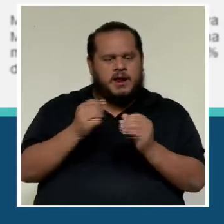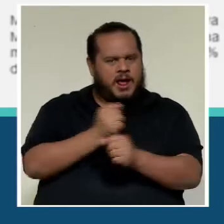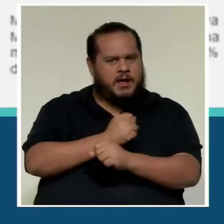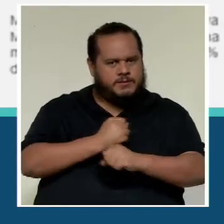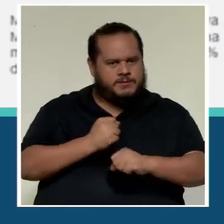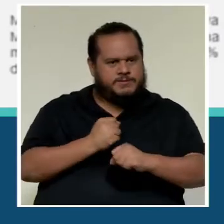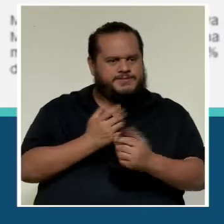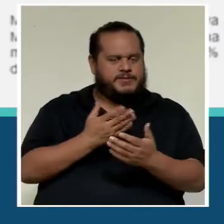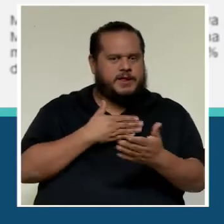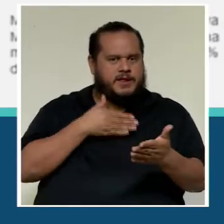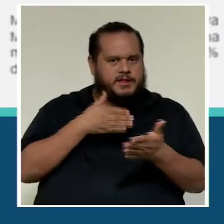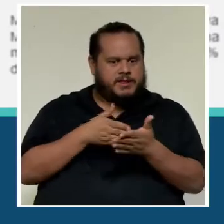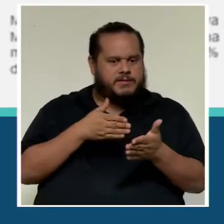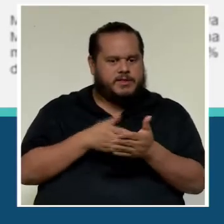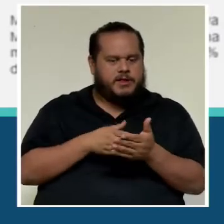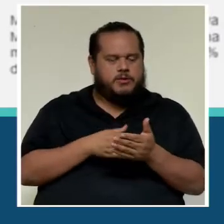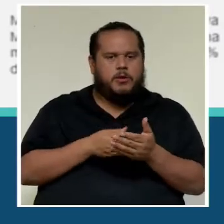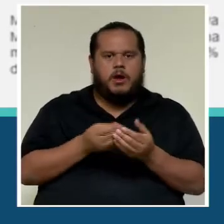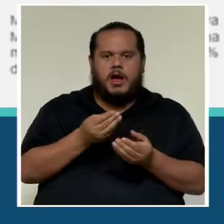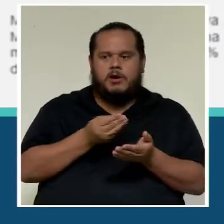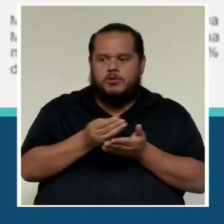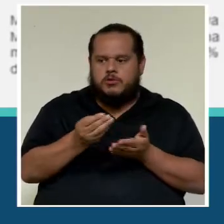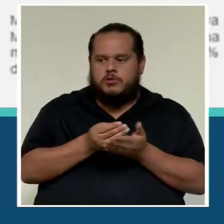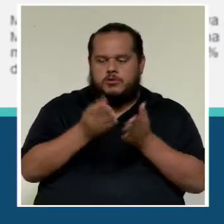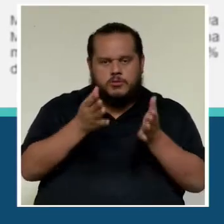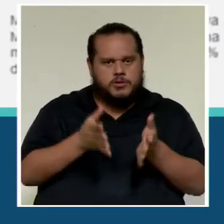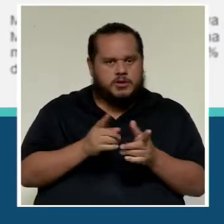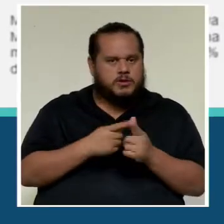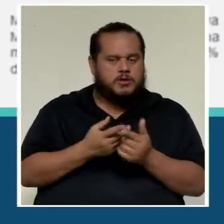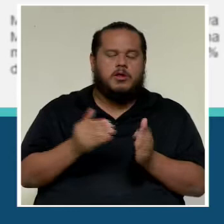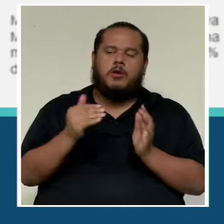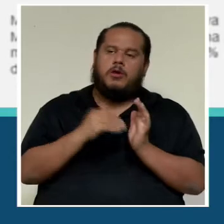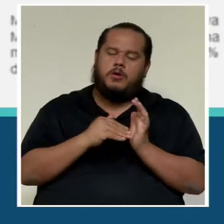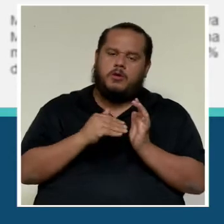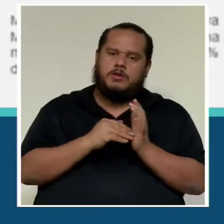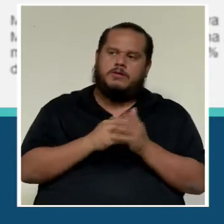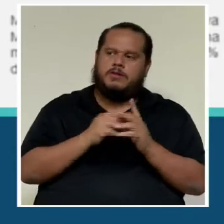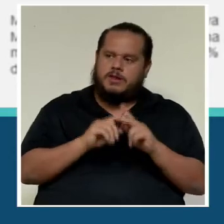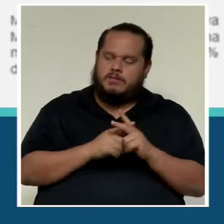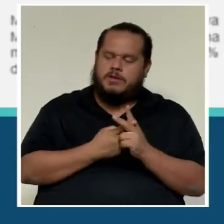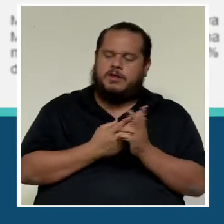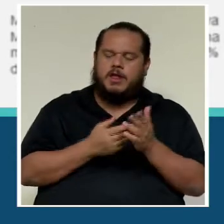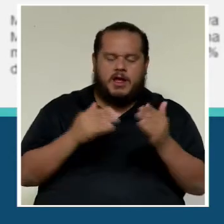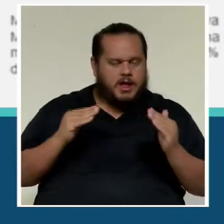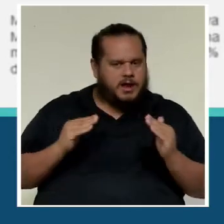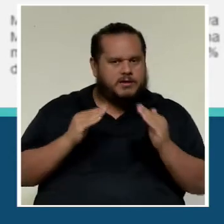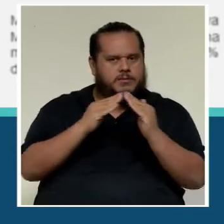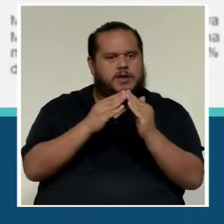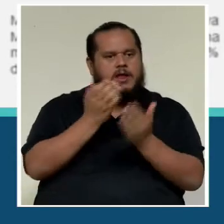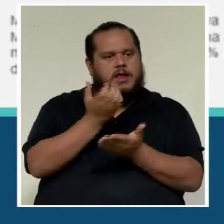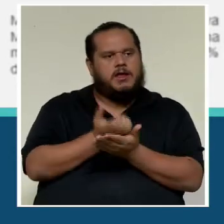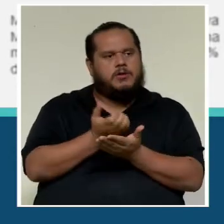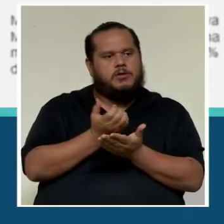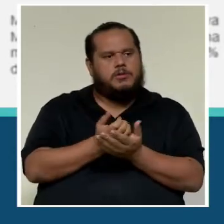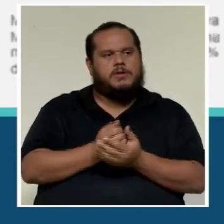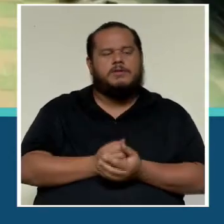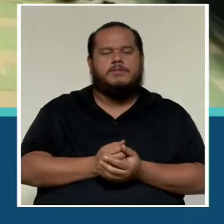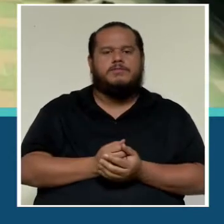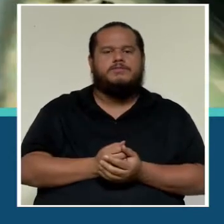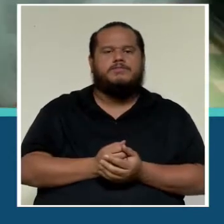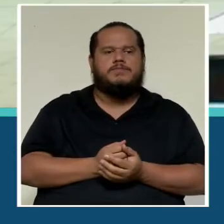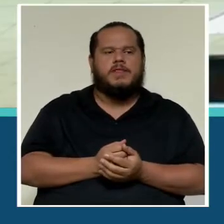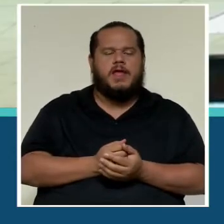está afectando a los consumidores, entonces otra vez empiezan a repuntar economies y private labels.